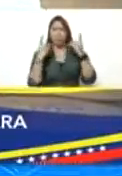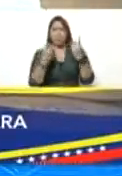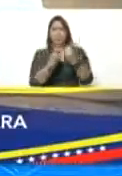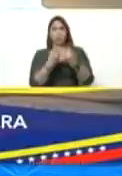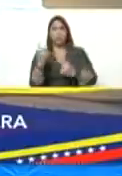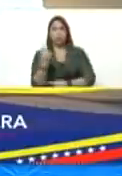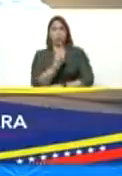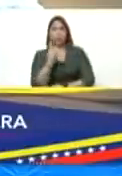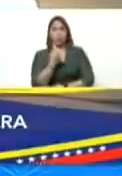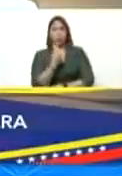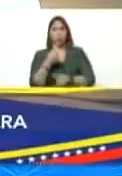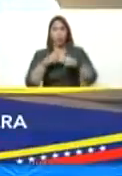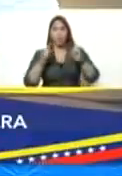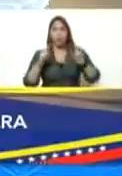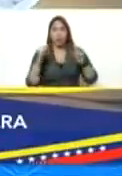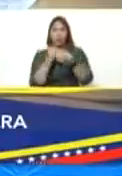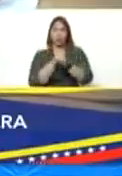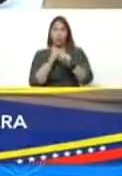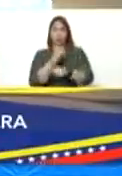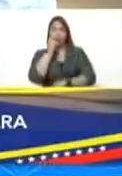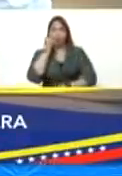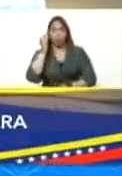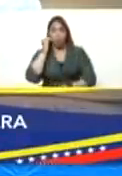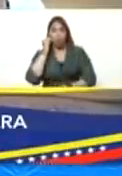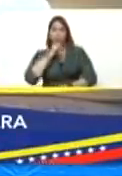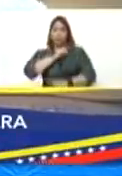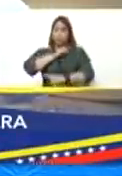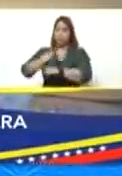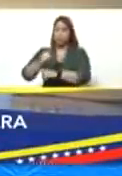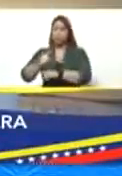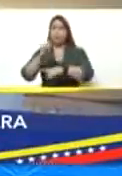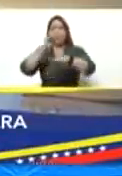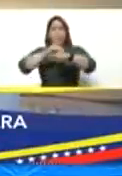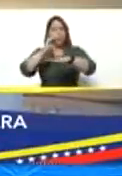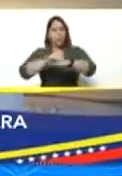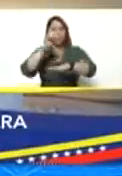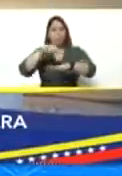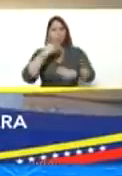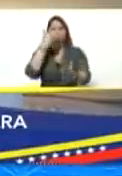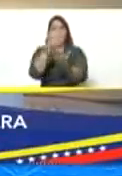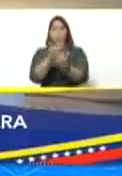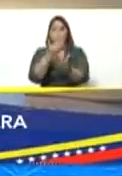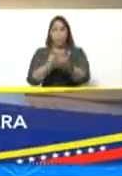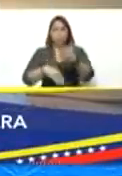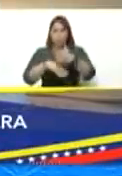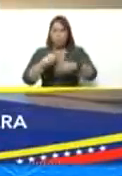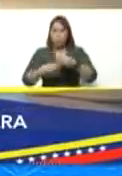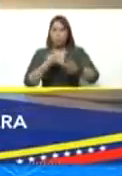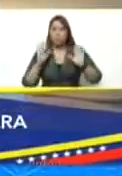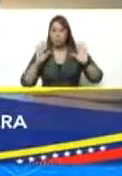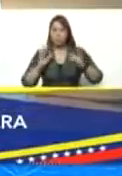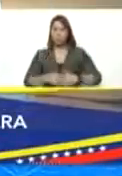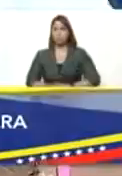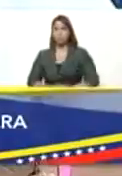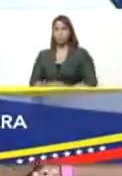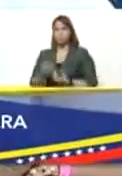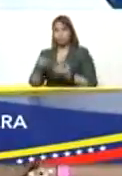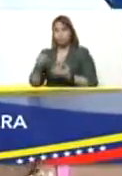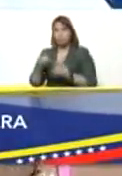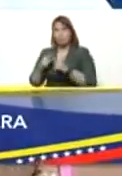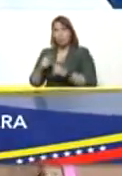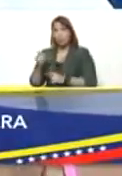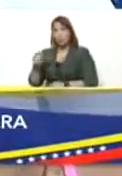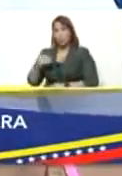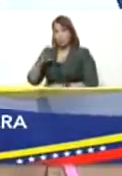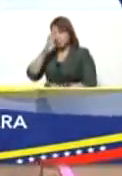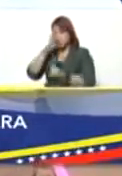solo para la clase obrera, sus denuncias, sus alertas, sus propuestas. Vamos a hacerlo, pues. Excelente. Pero también vamos más